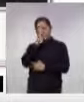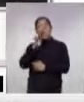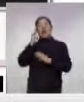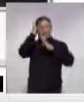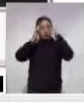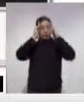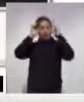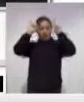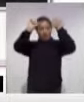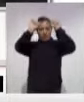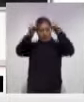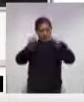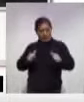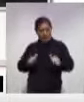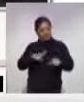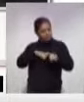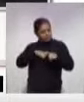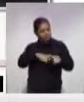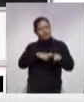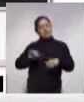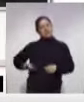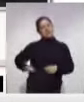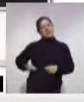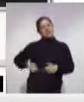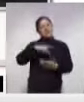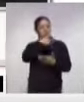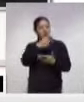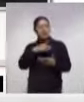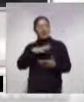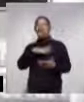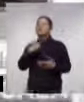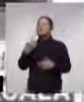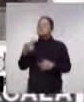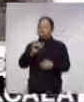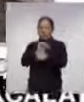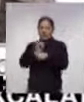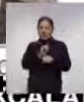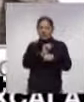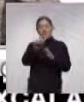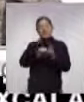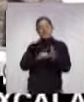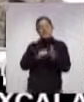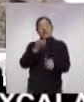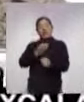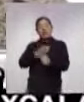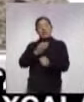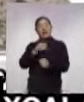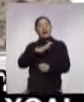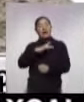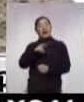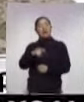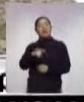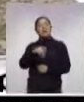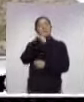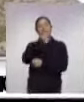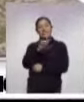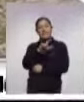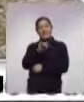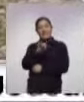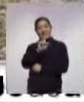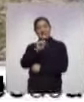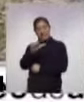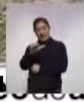Arte va a continuar este interesante programa que se llama El Artista del Mes. En esta oportunidad se trata de la artista Melisa